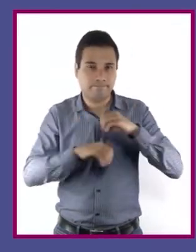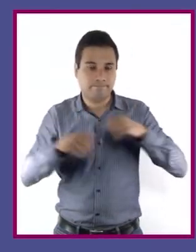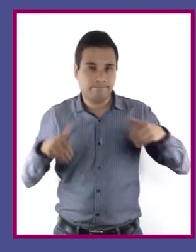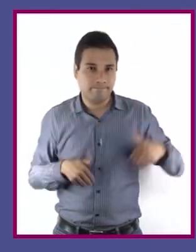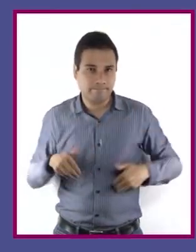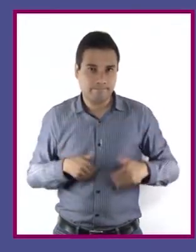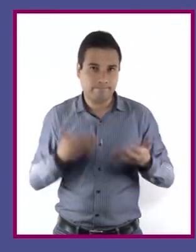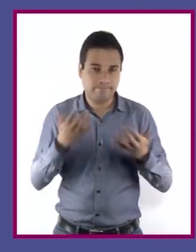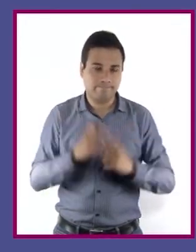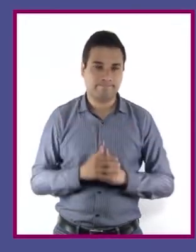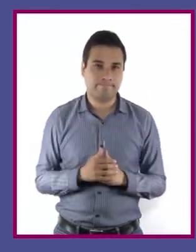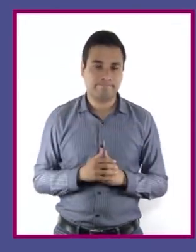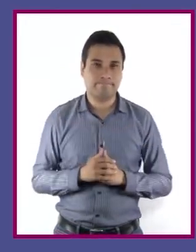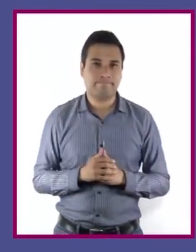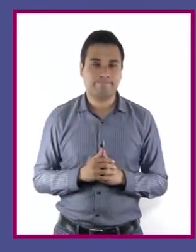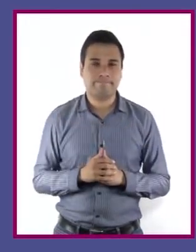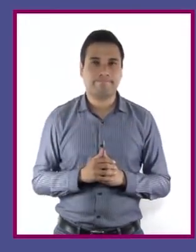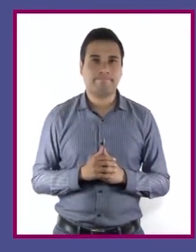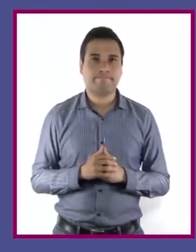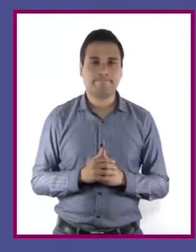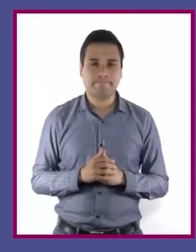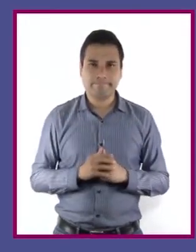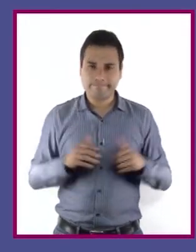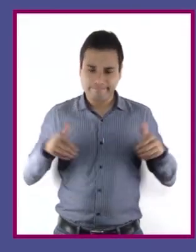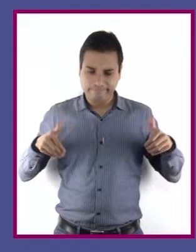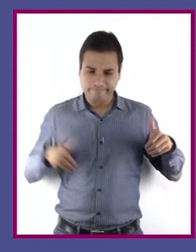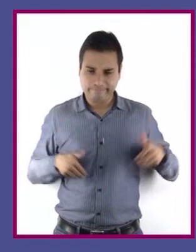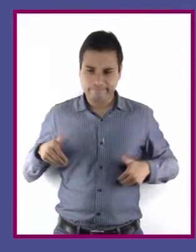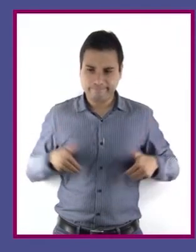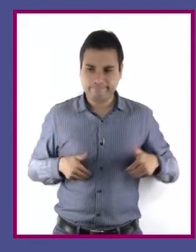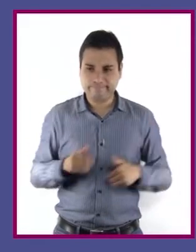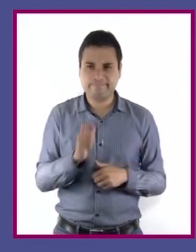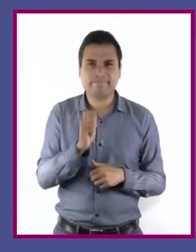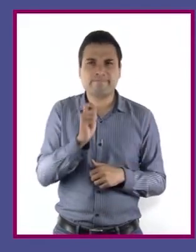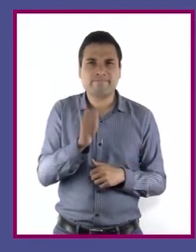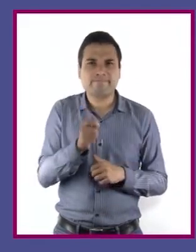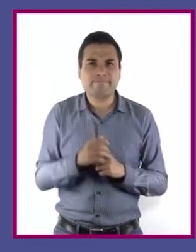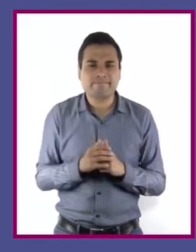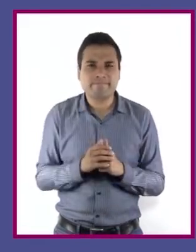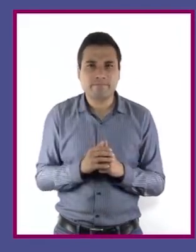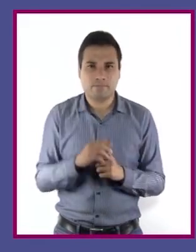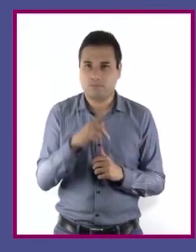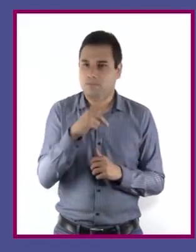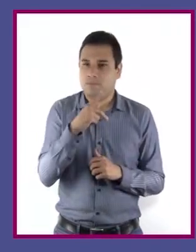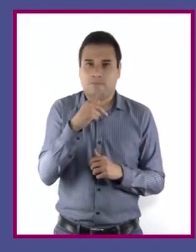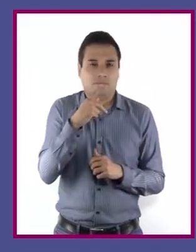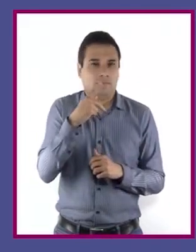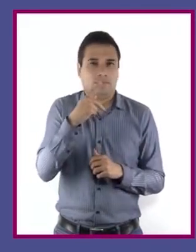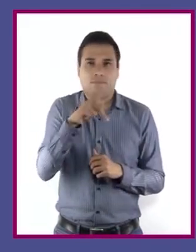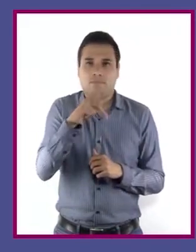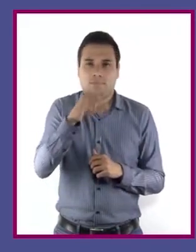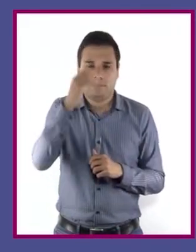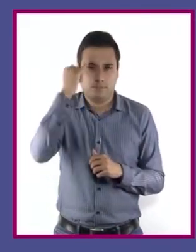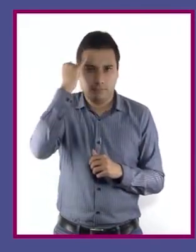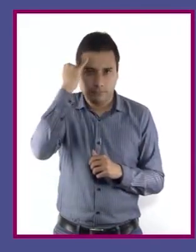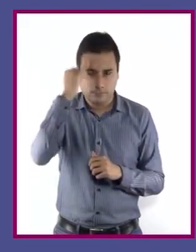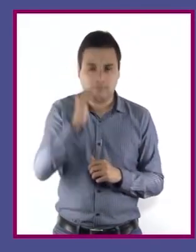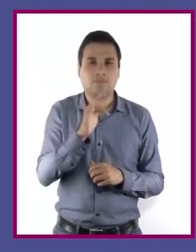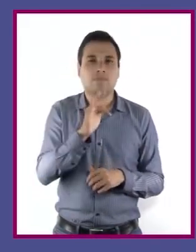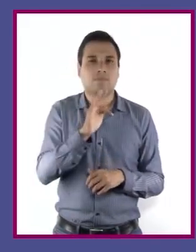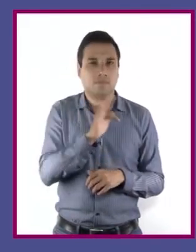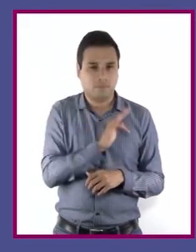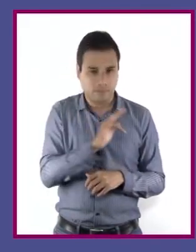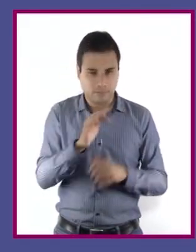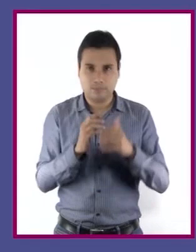voz es el teatro. Y el teatro es creación suya. Y toda creación suya se puede mejorar tomando